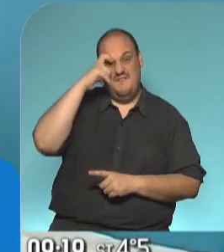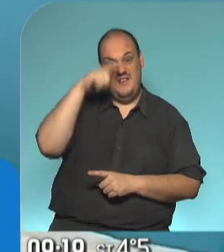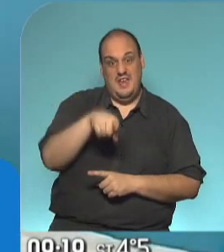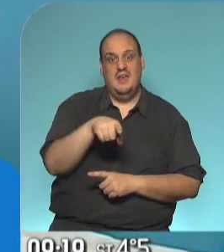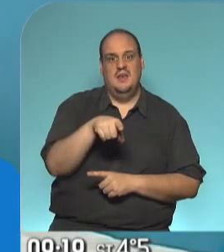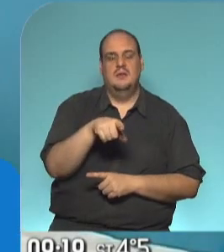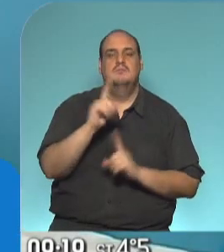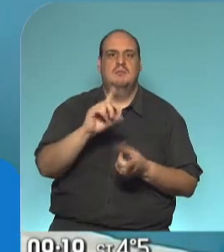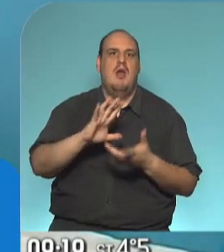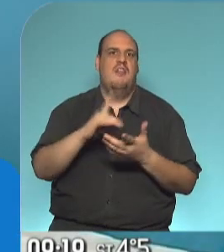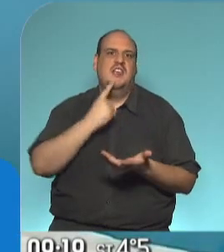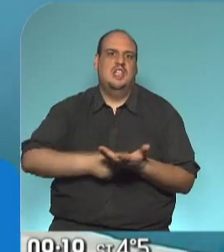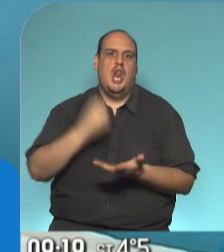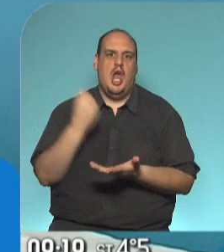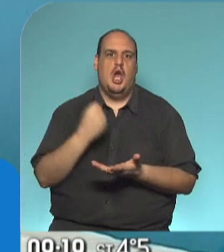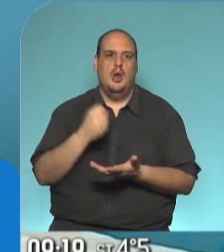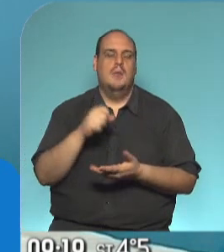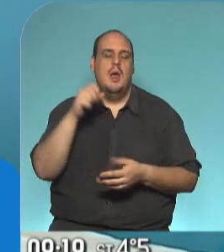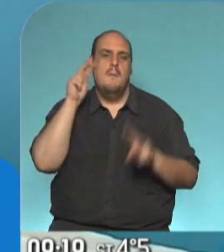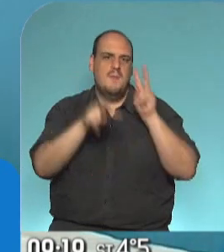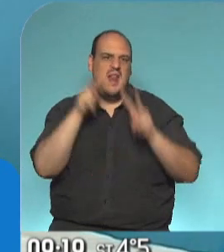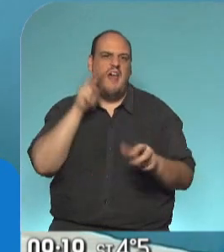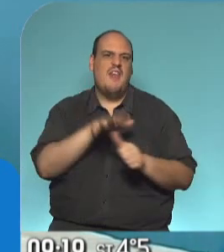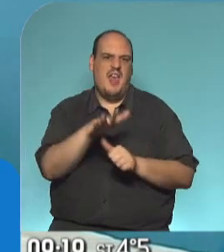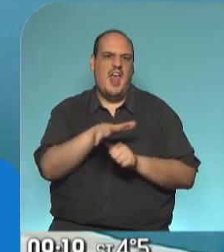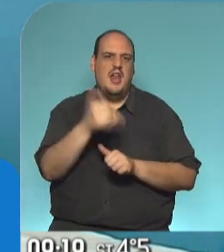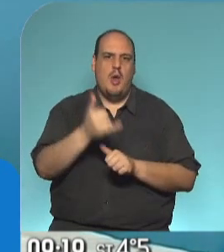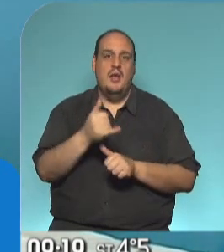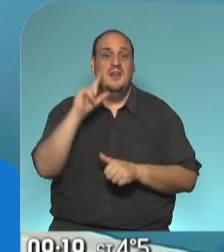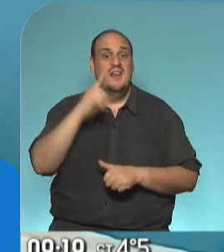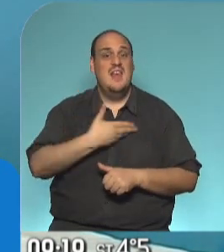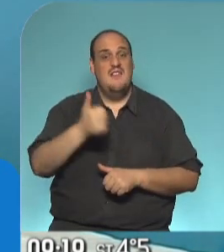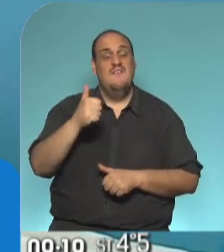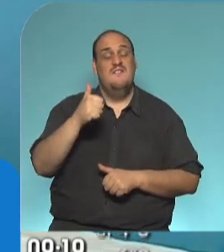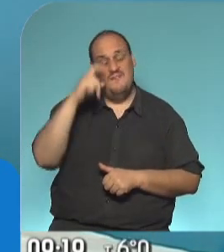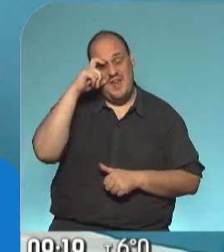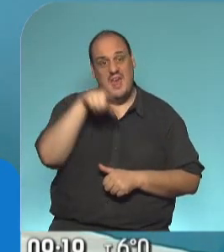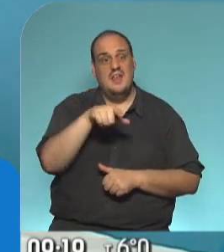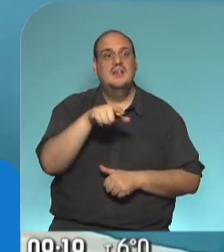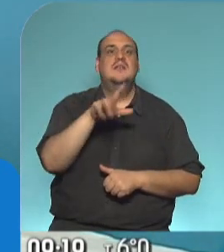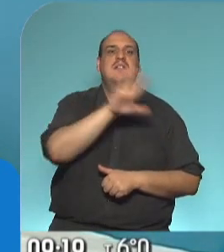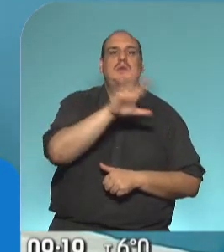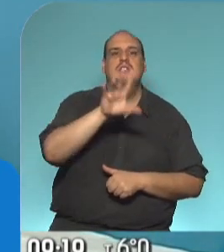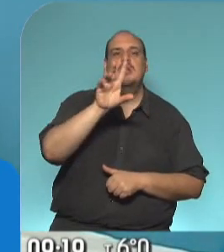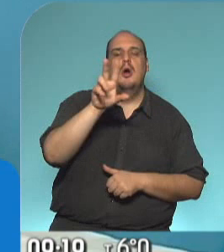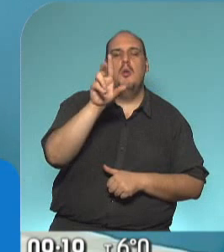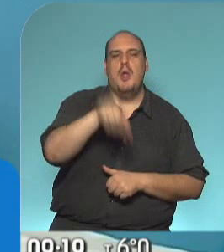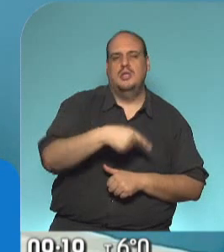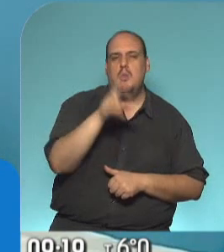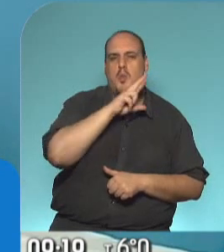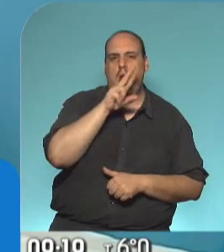IFE, esta medida económica, tiene perspectiva de género, la cobran un 55% de mujeres. Es central